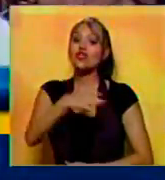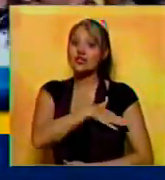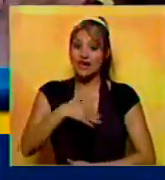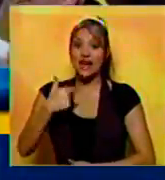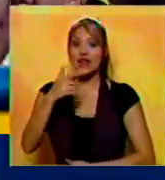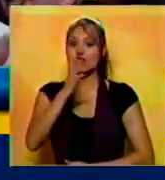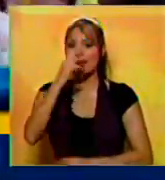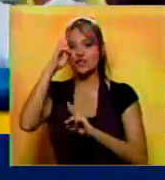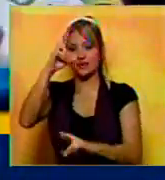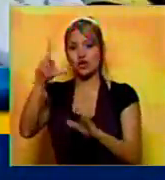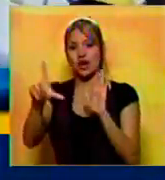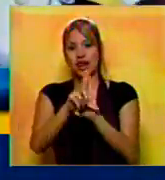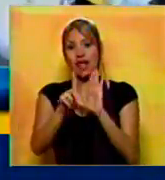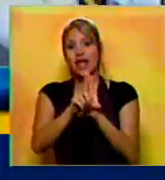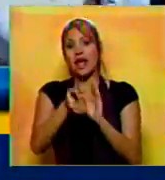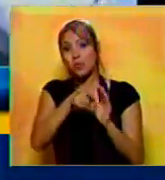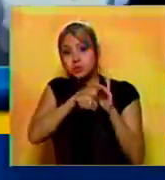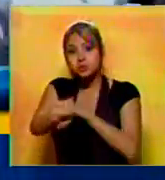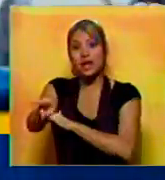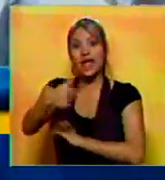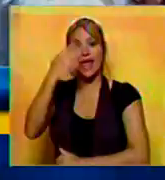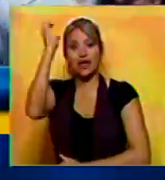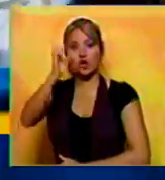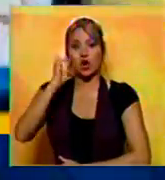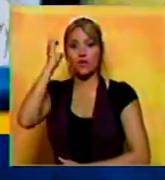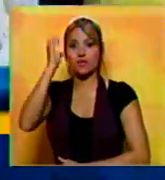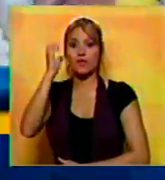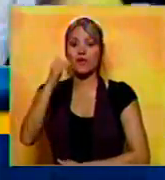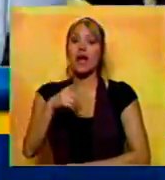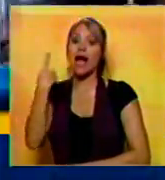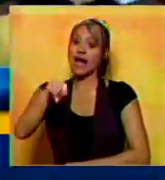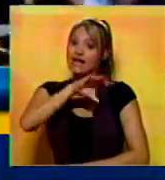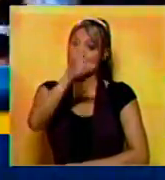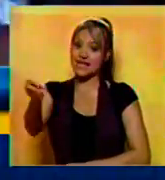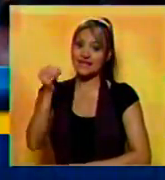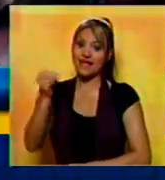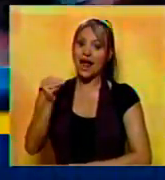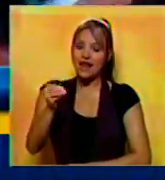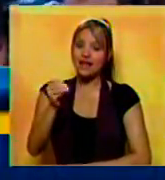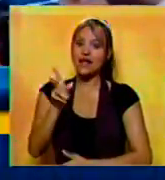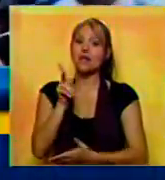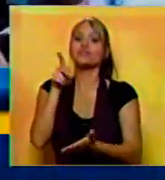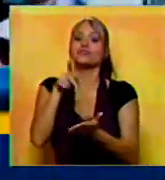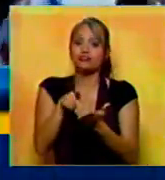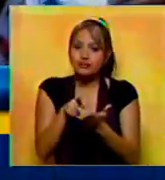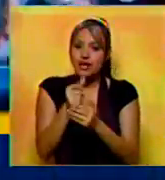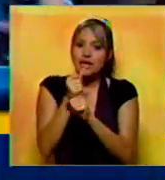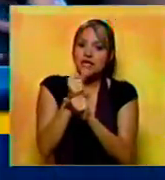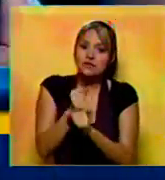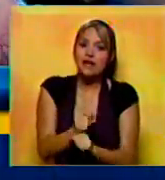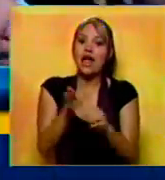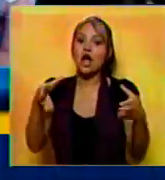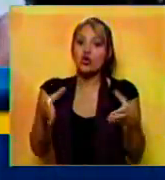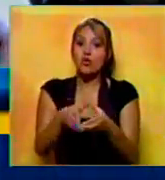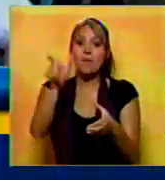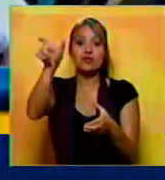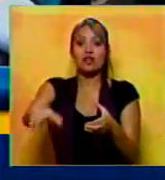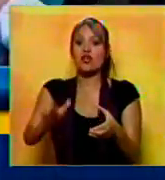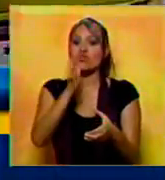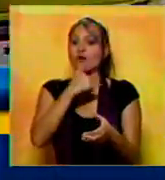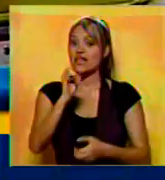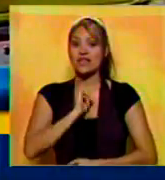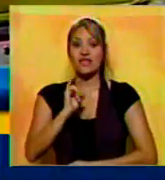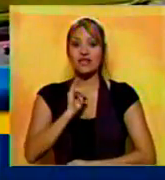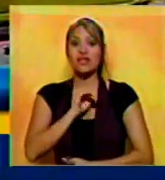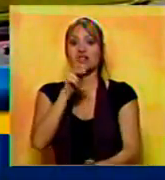entrar ilegalmente a Europa. Una nave de la Guardia Costera italiana atracó en el puerto donde esperaban un grupo de indocumentados que llegaron